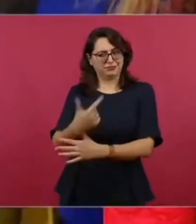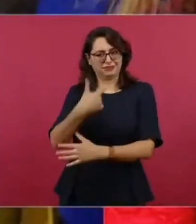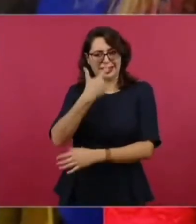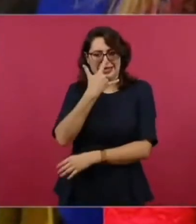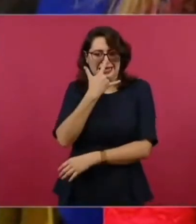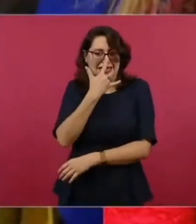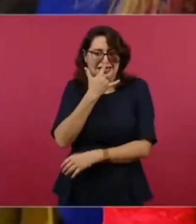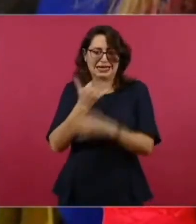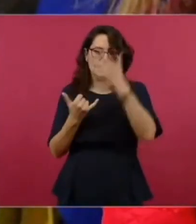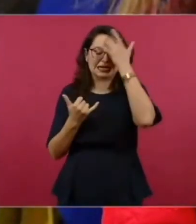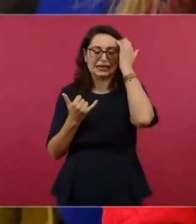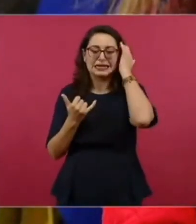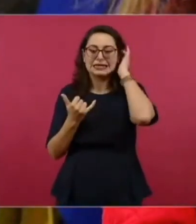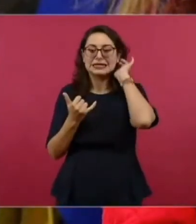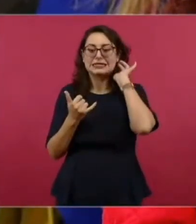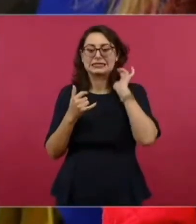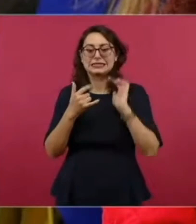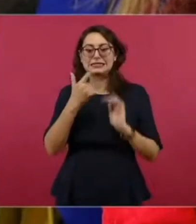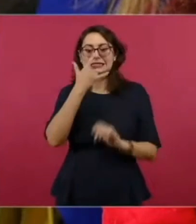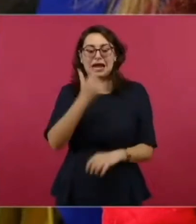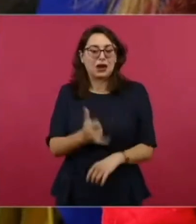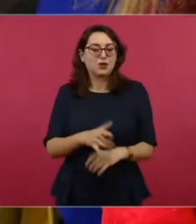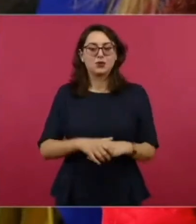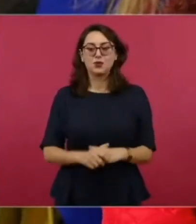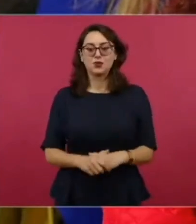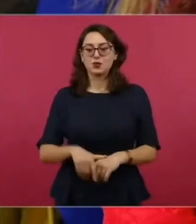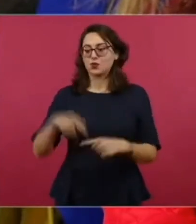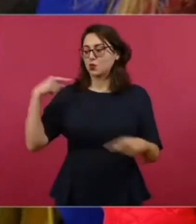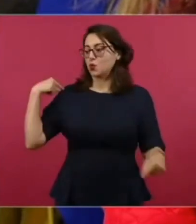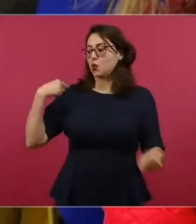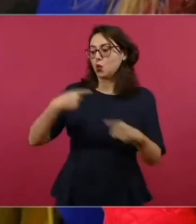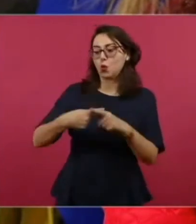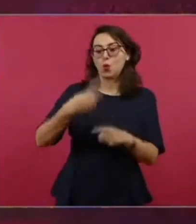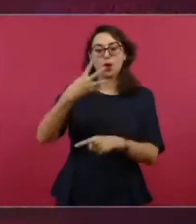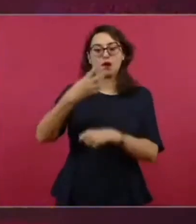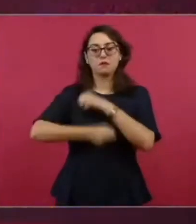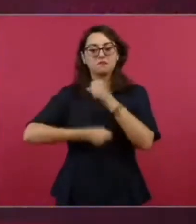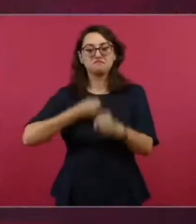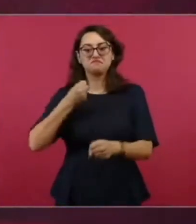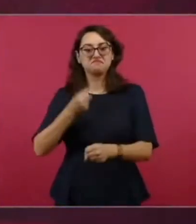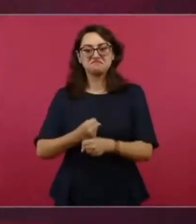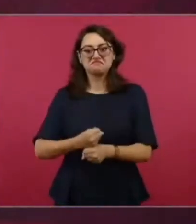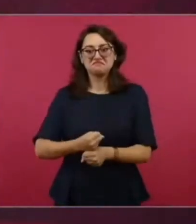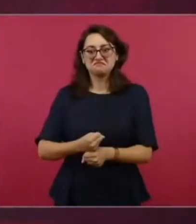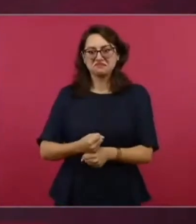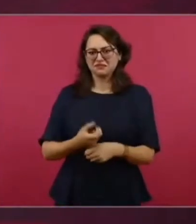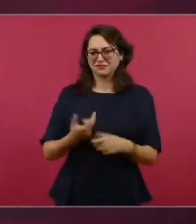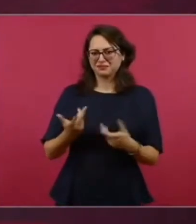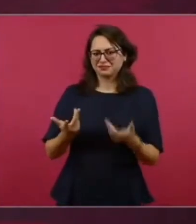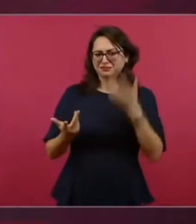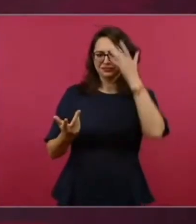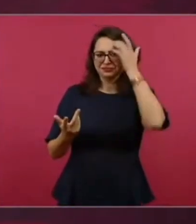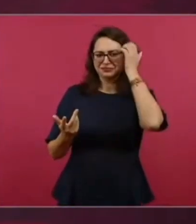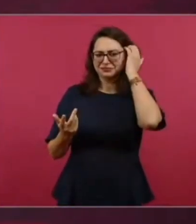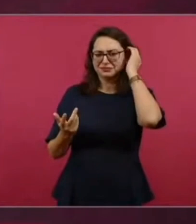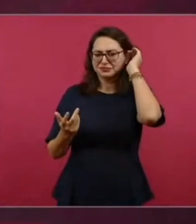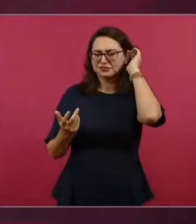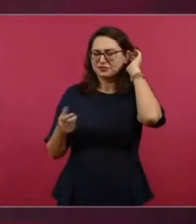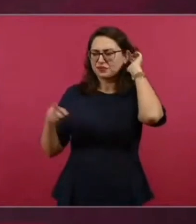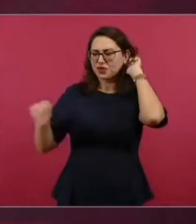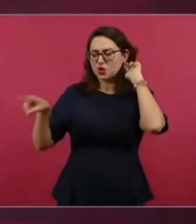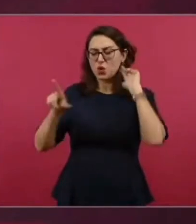en cuatro años de que los promotores